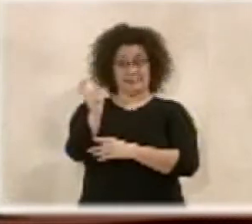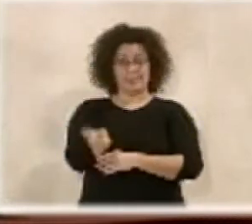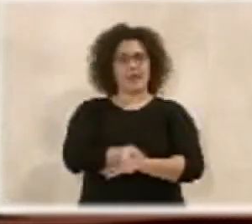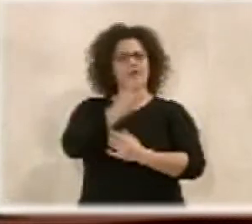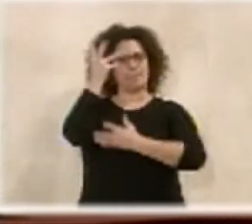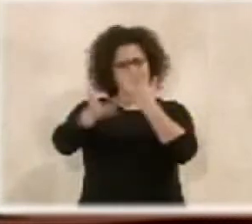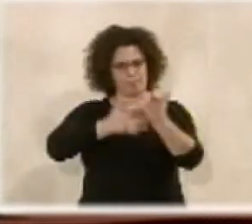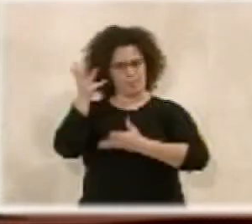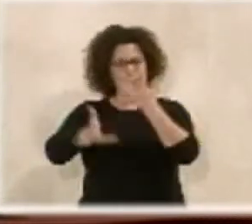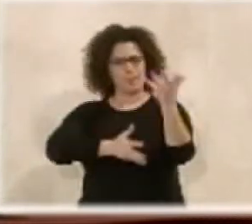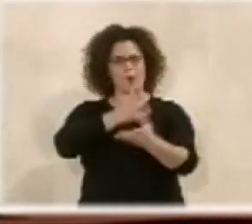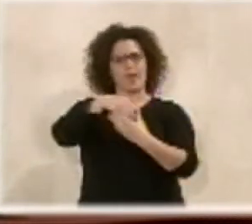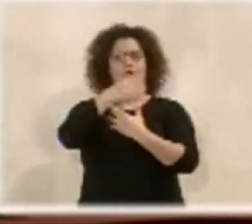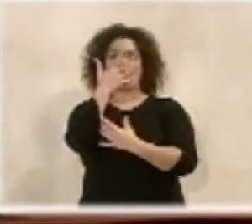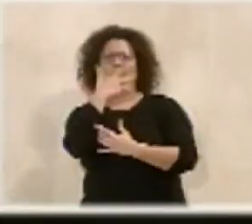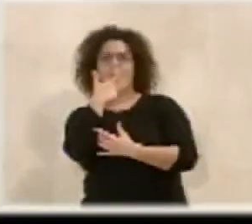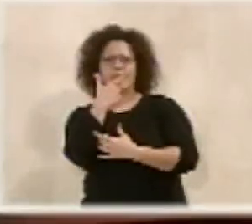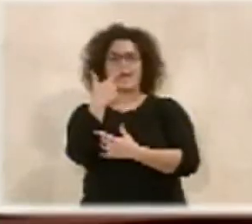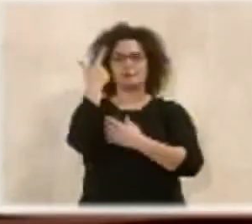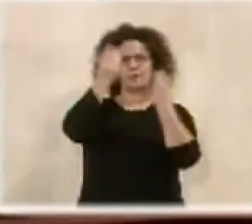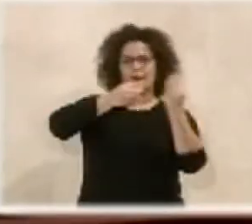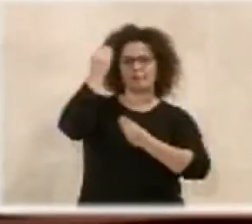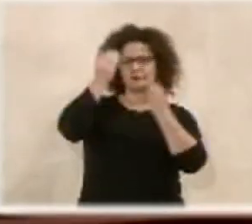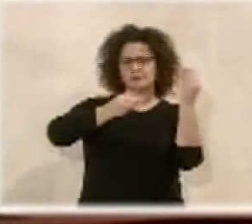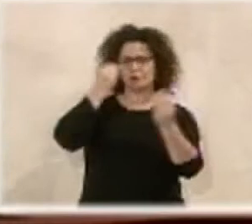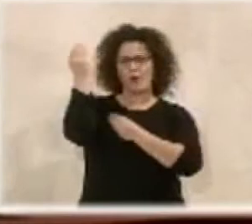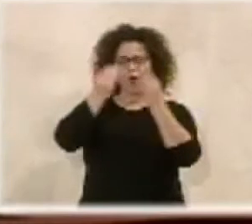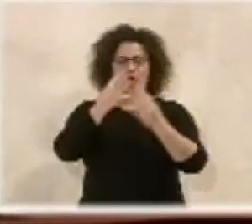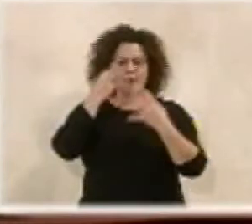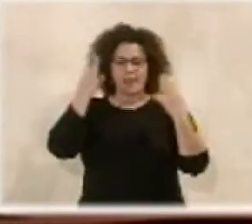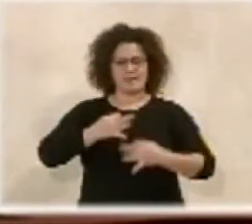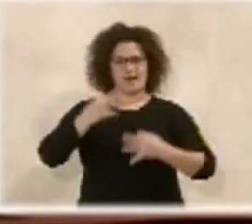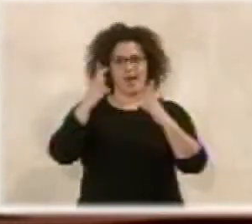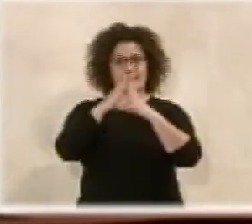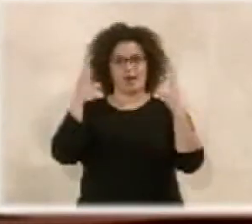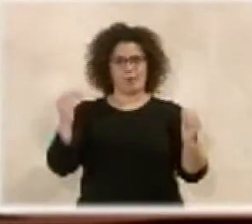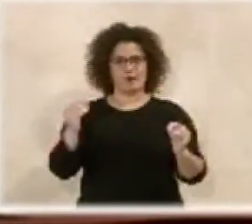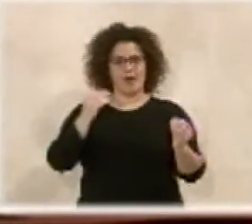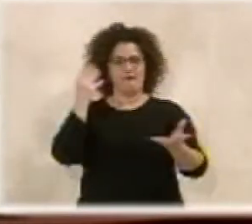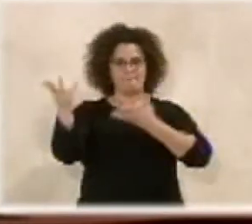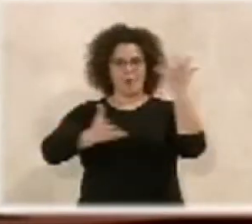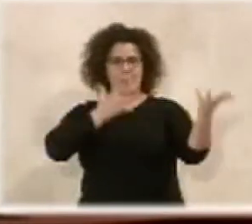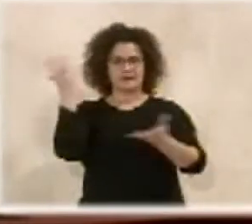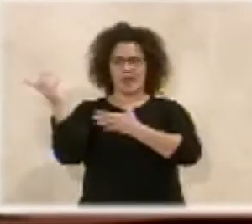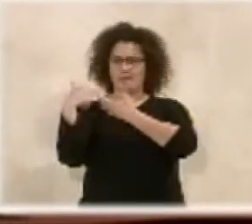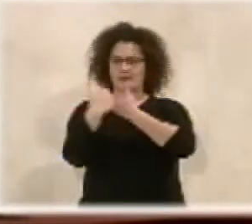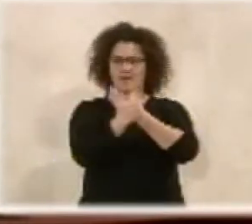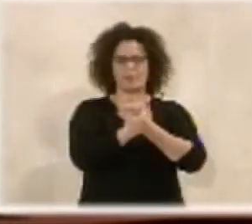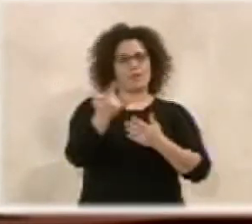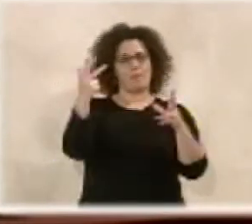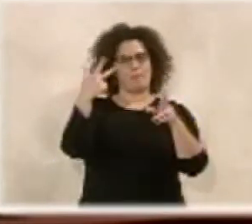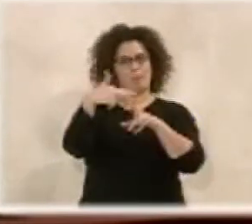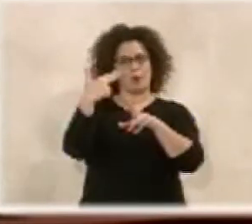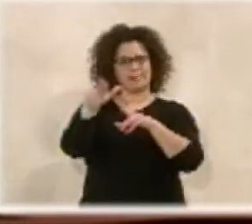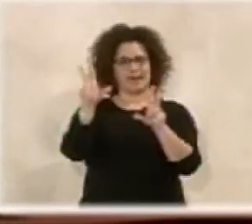a promover el conocimiento, la reflexión en torno a la realidad andaluza, a fomentar la participación política y social